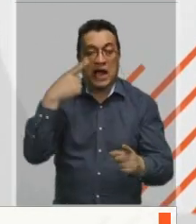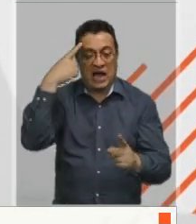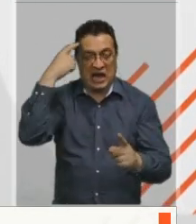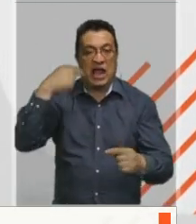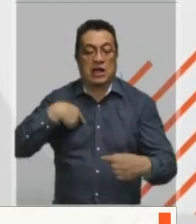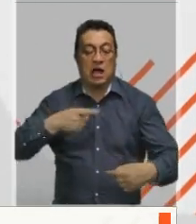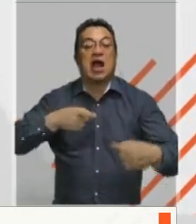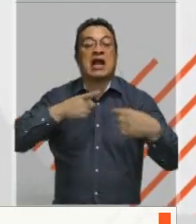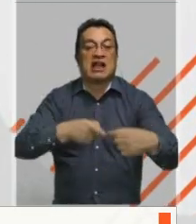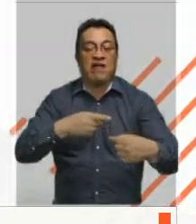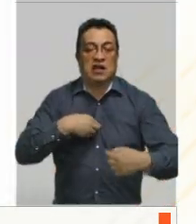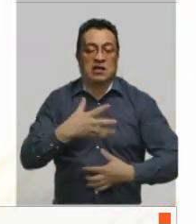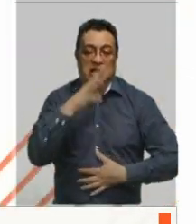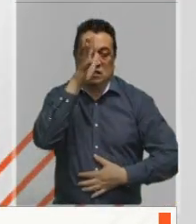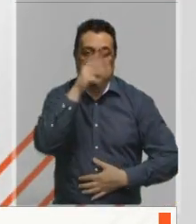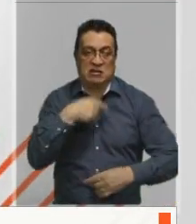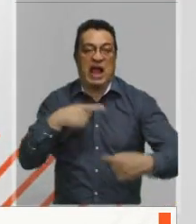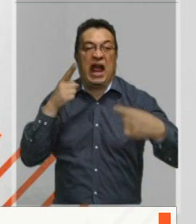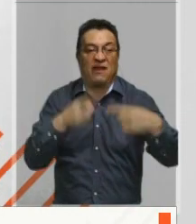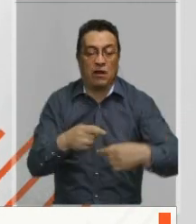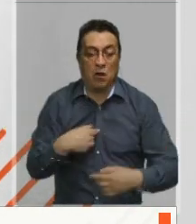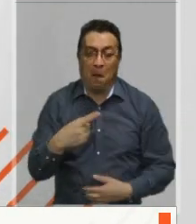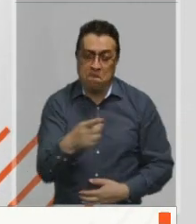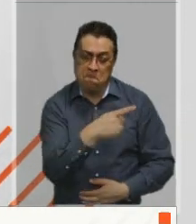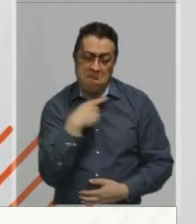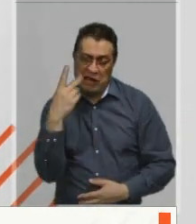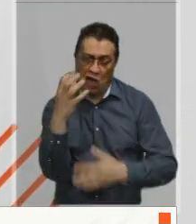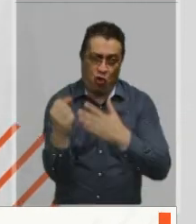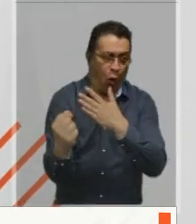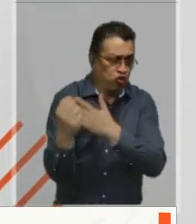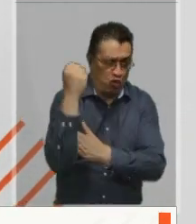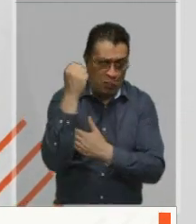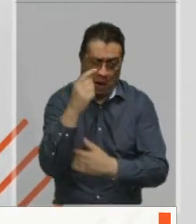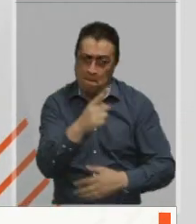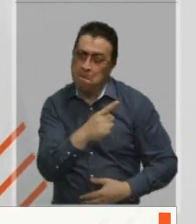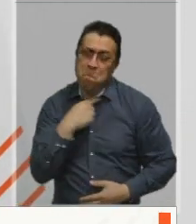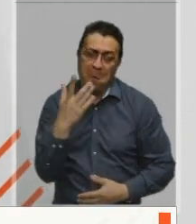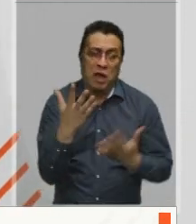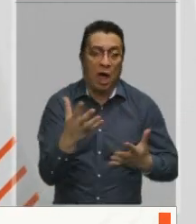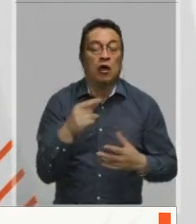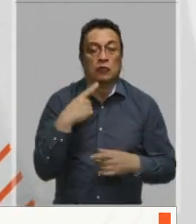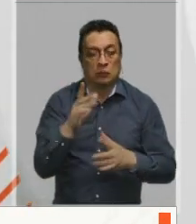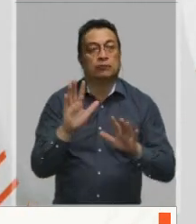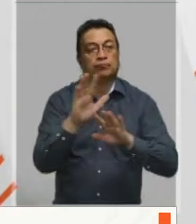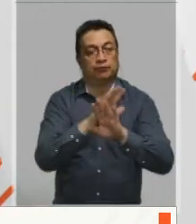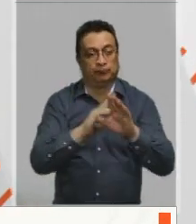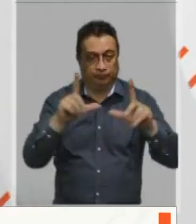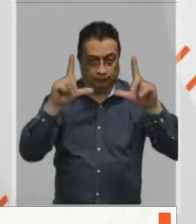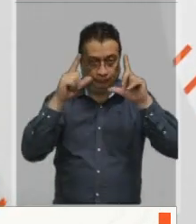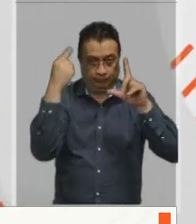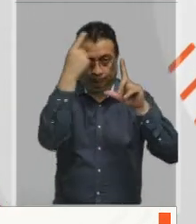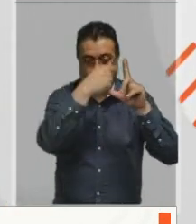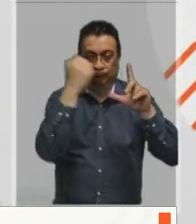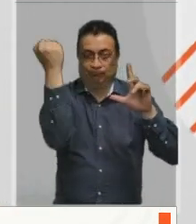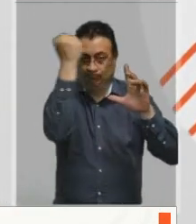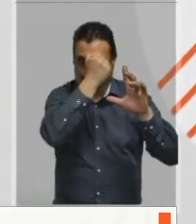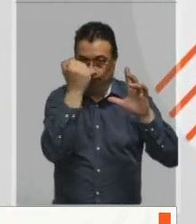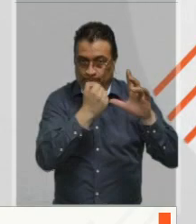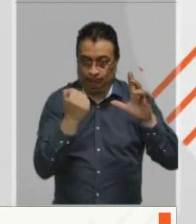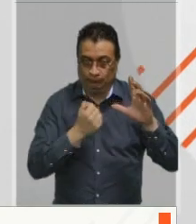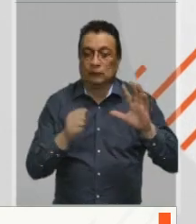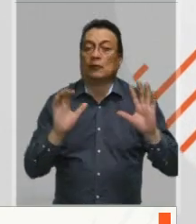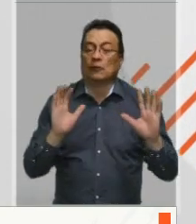rival sentimental. El registro impacta tanto que tomaremos todos los resguardos para proteger a